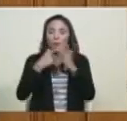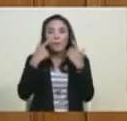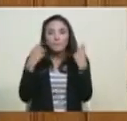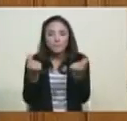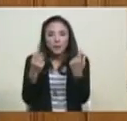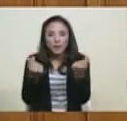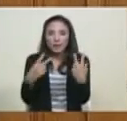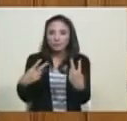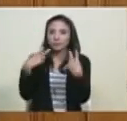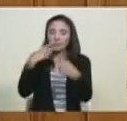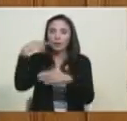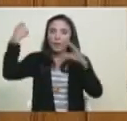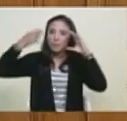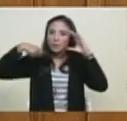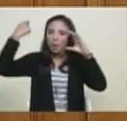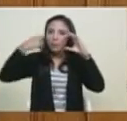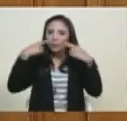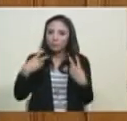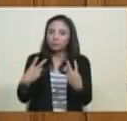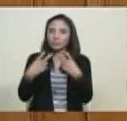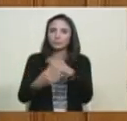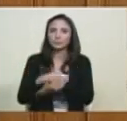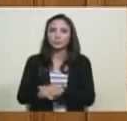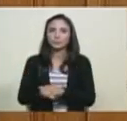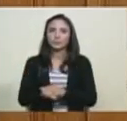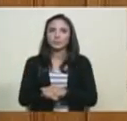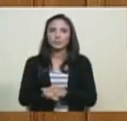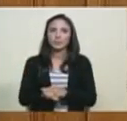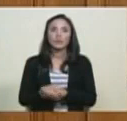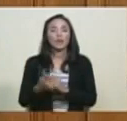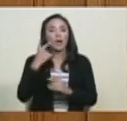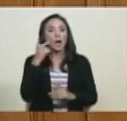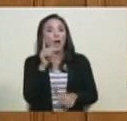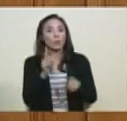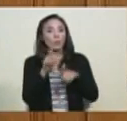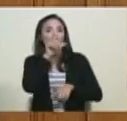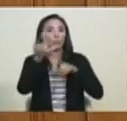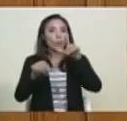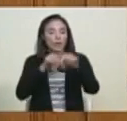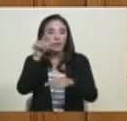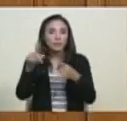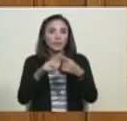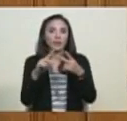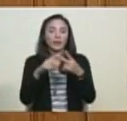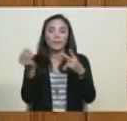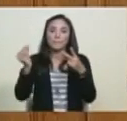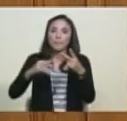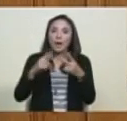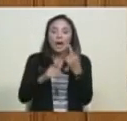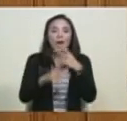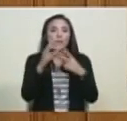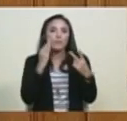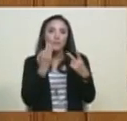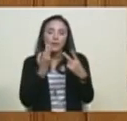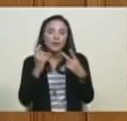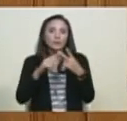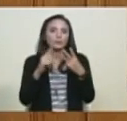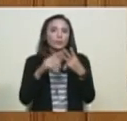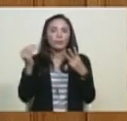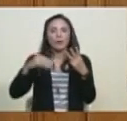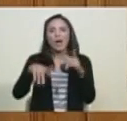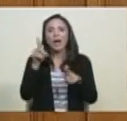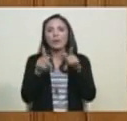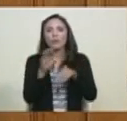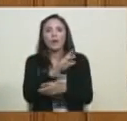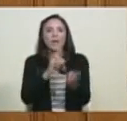mucha atención. Me gustaría que las redes de tuiteros, las redes de Facebook, ¿cómo es que